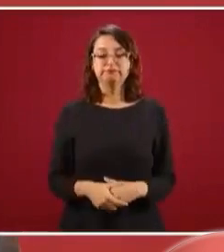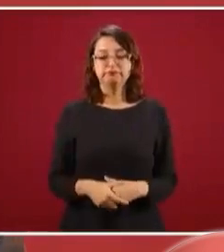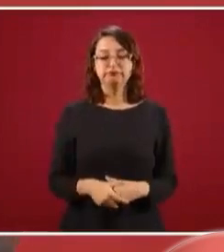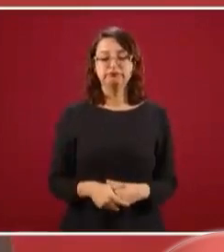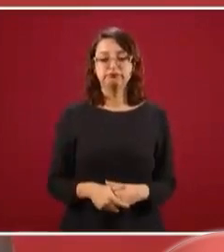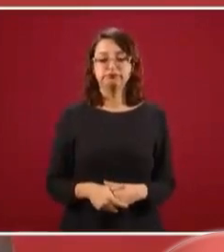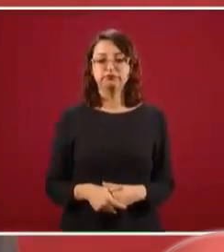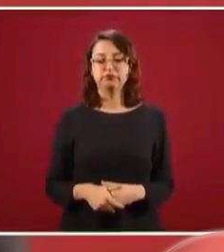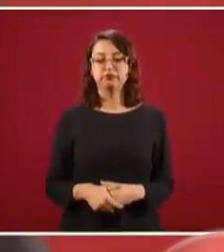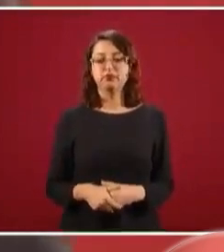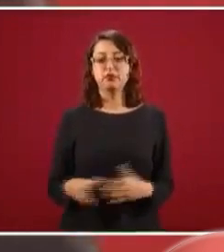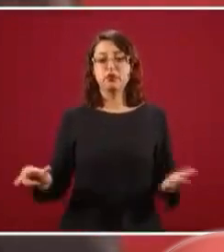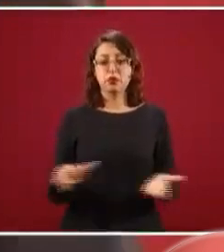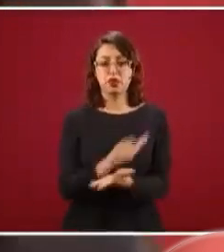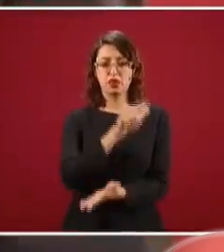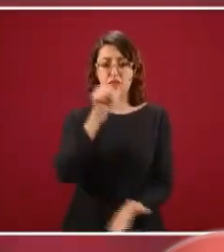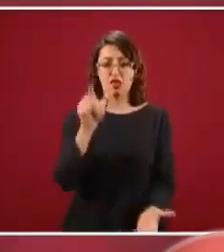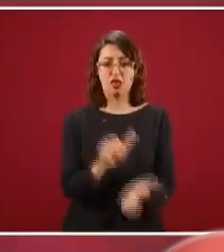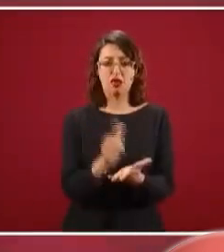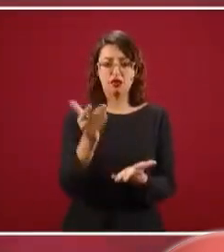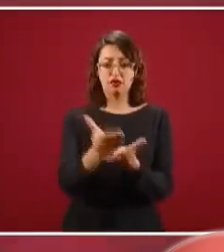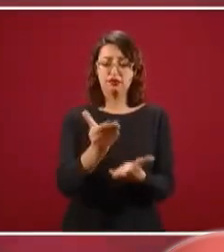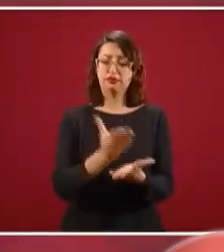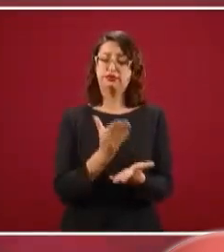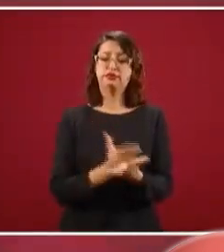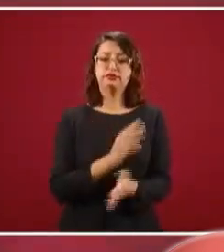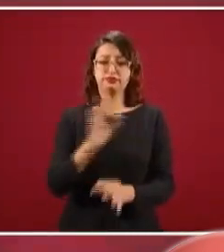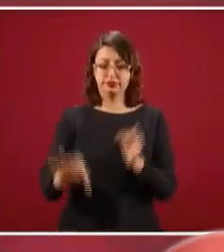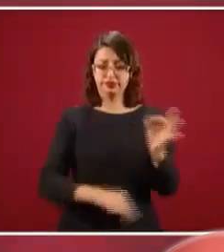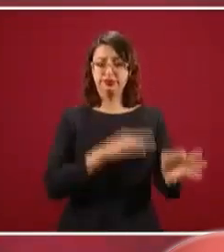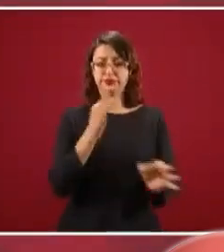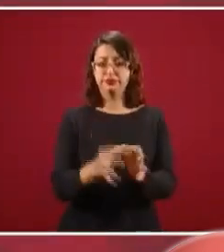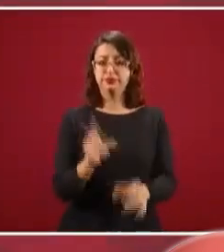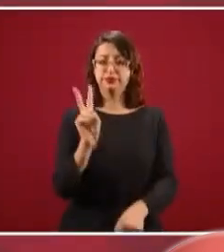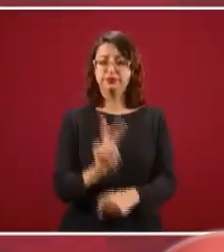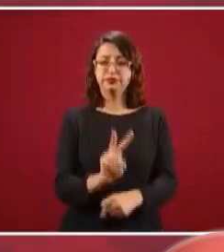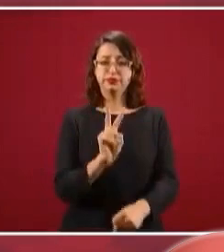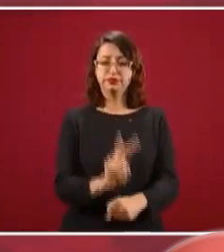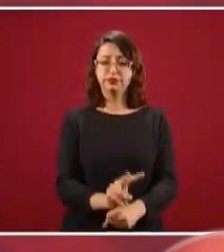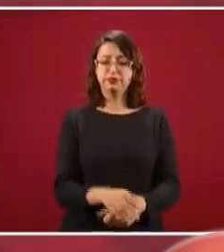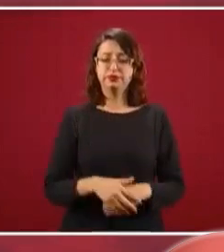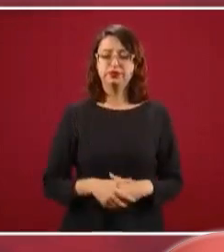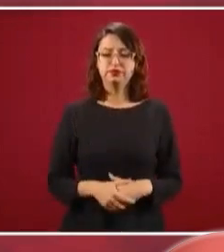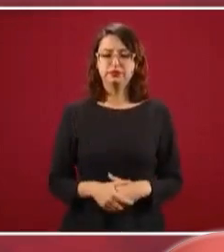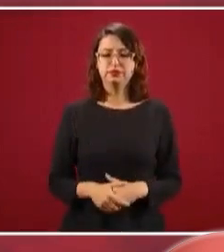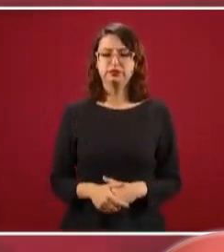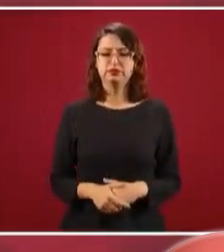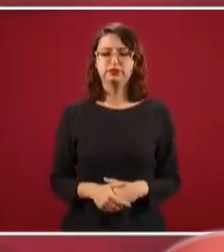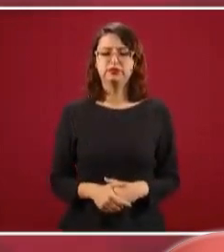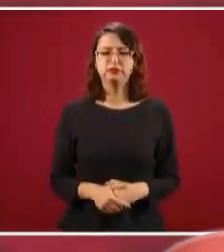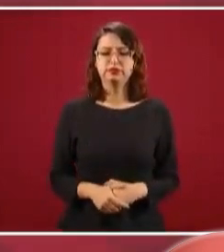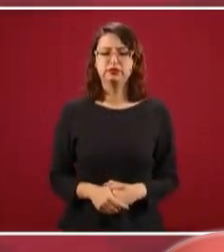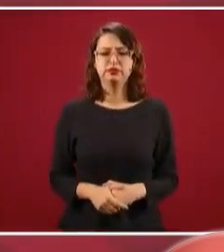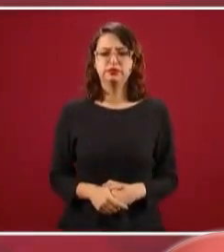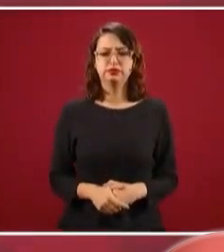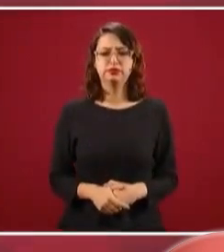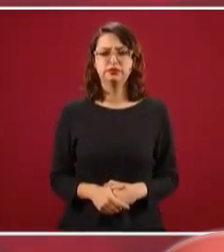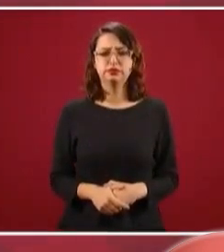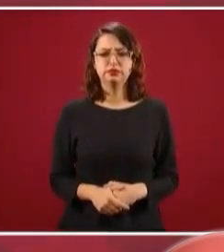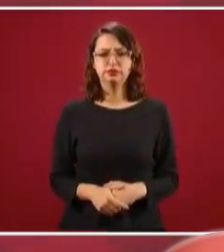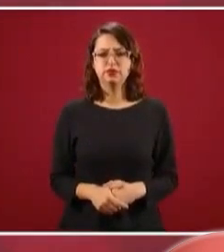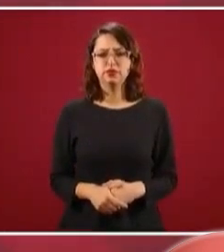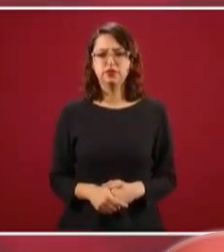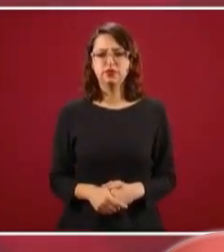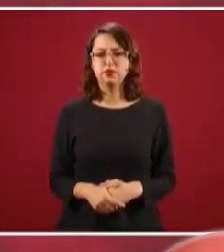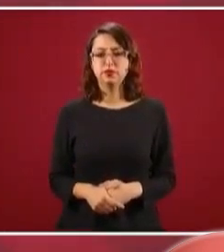para que se cumpla con lo que establece la ley laboral. Y vamos a